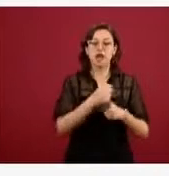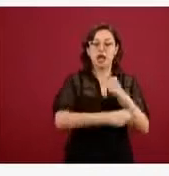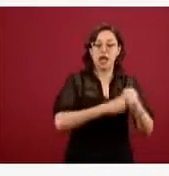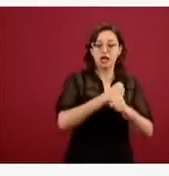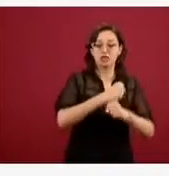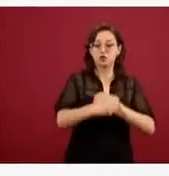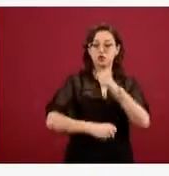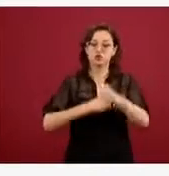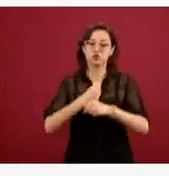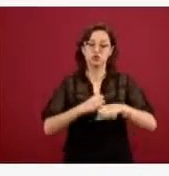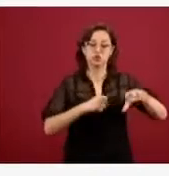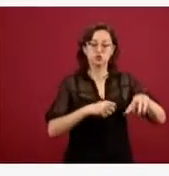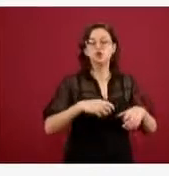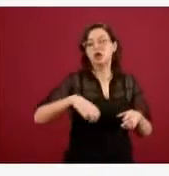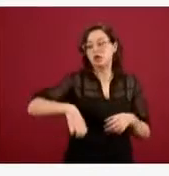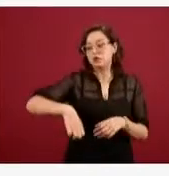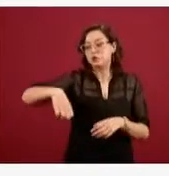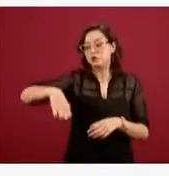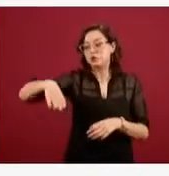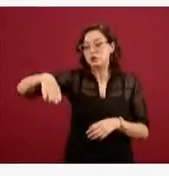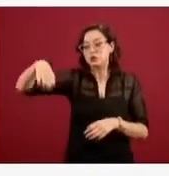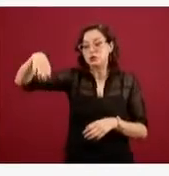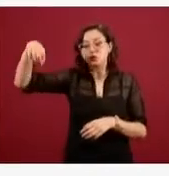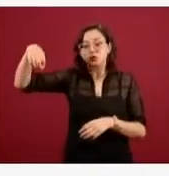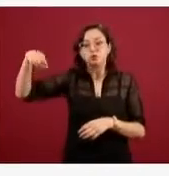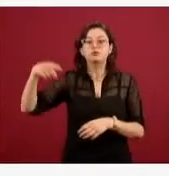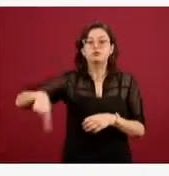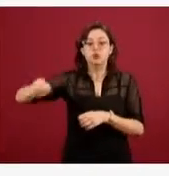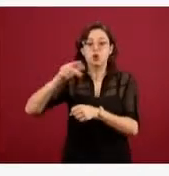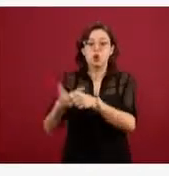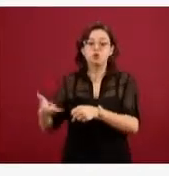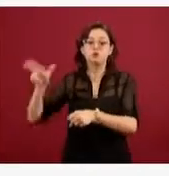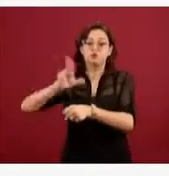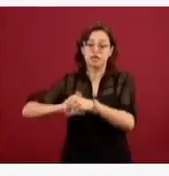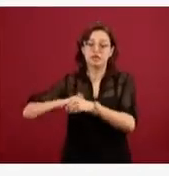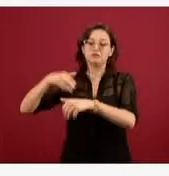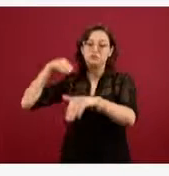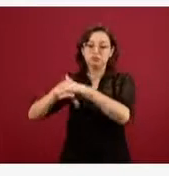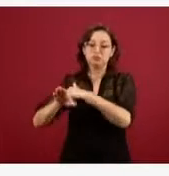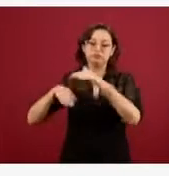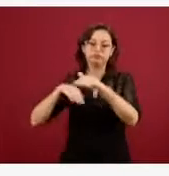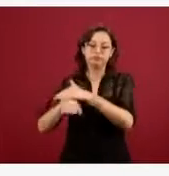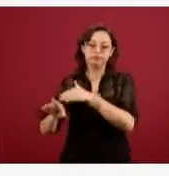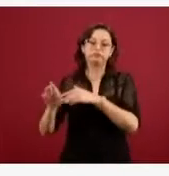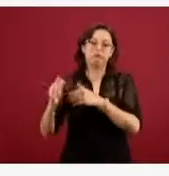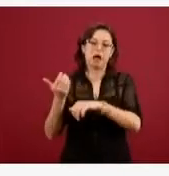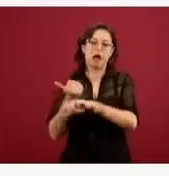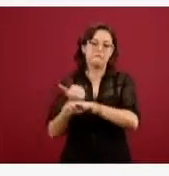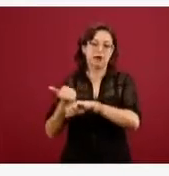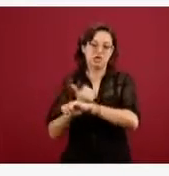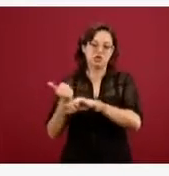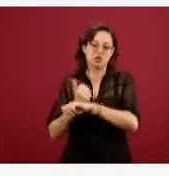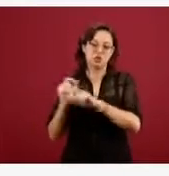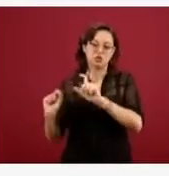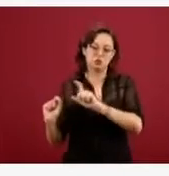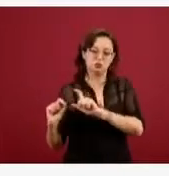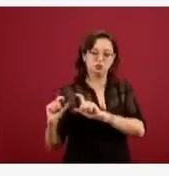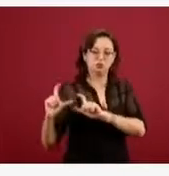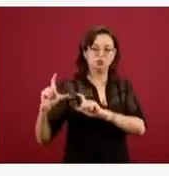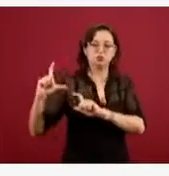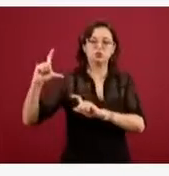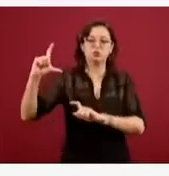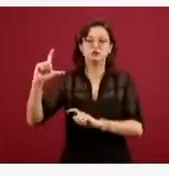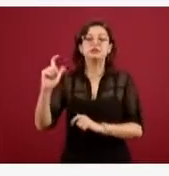edad, las barras de color amarilla, que son los hospitalizados, superan a las verdes, los que nos demuestra que hay